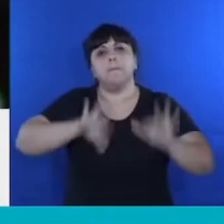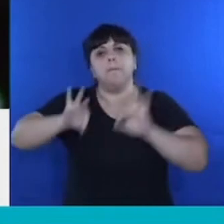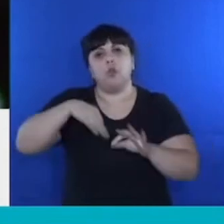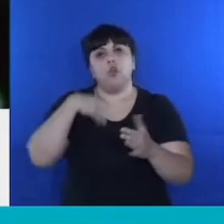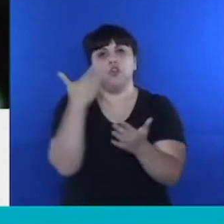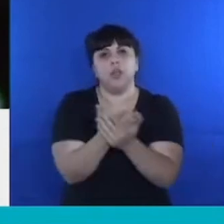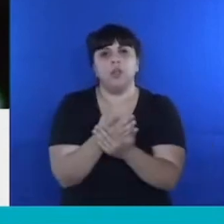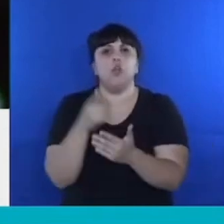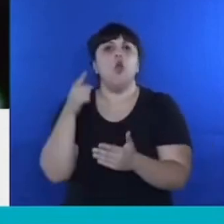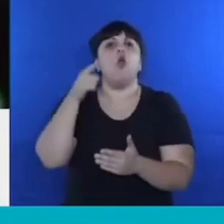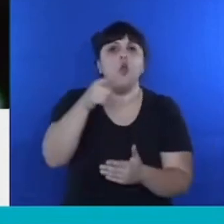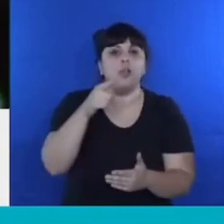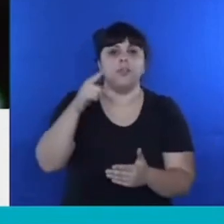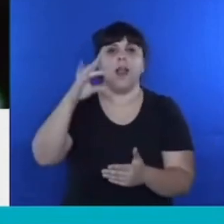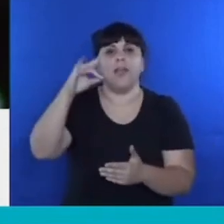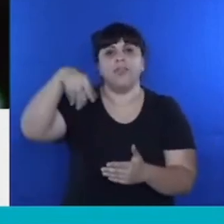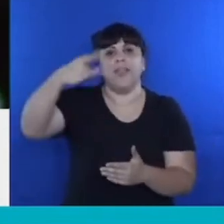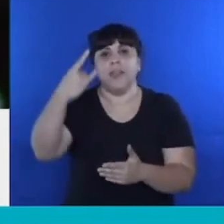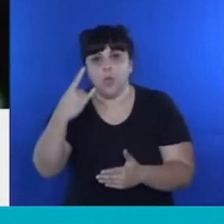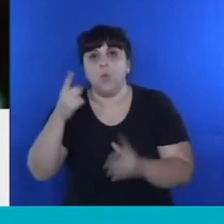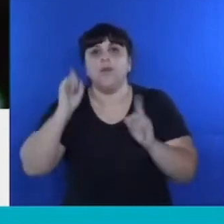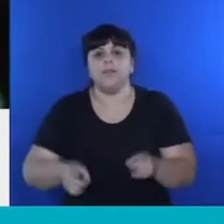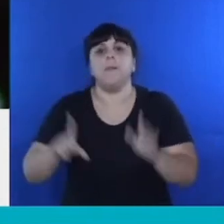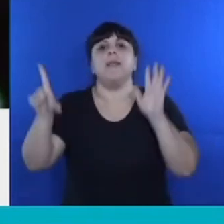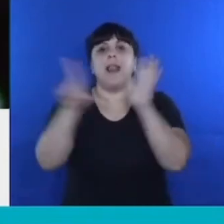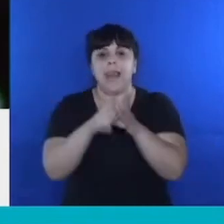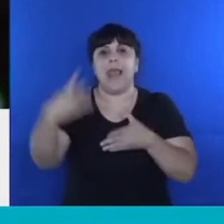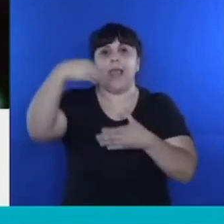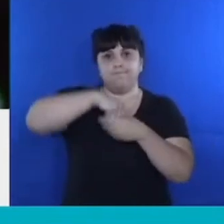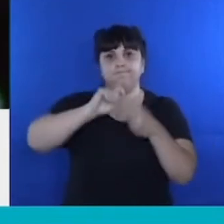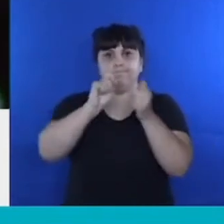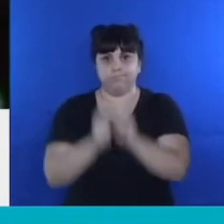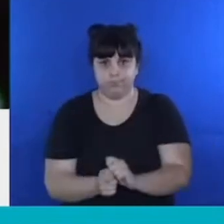proyecto contra el DNU y la ley ómnibus. Muchas gracias.